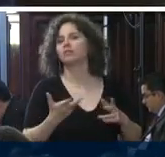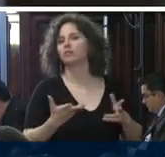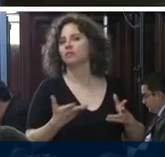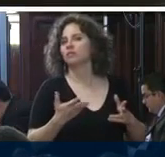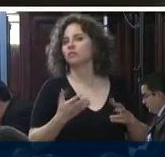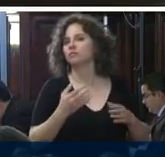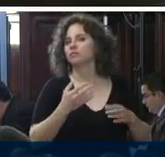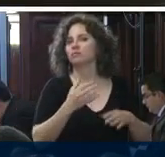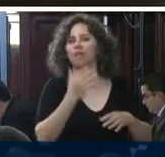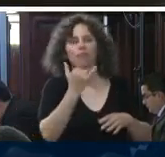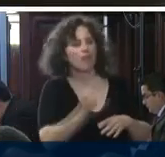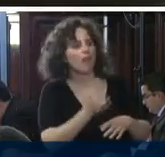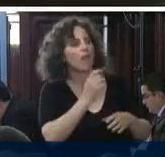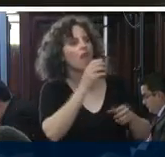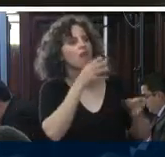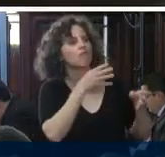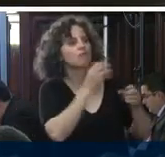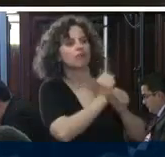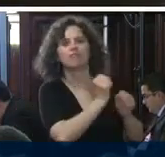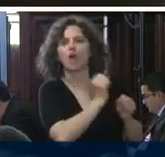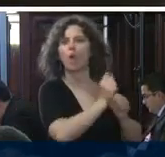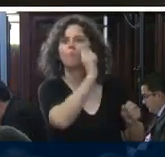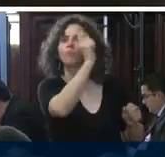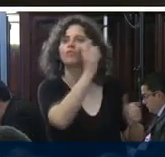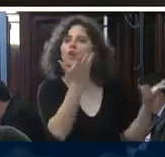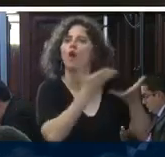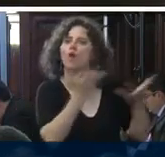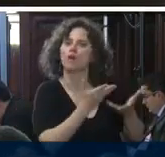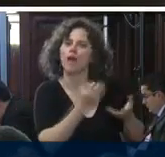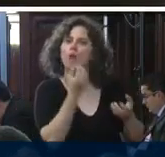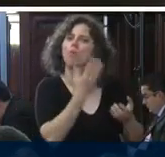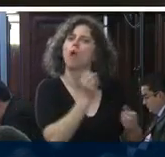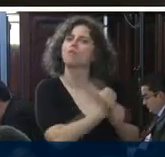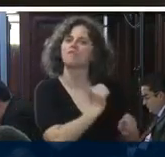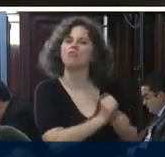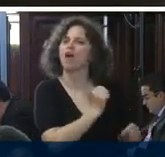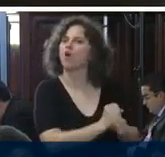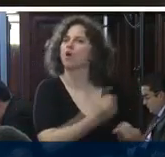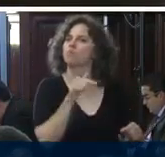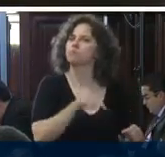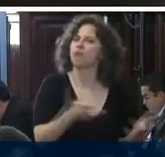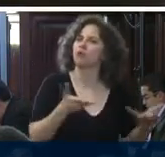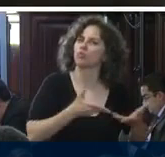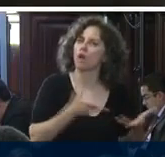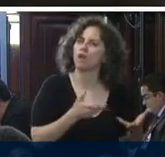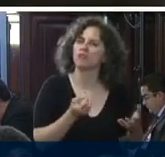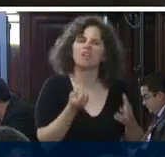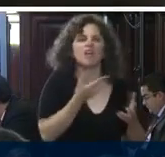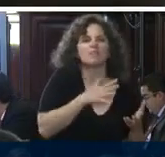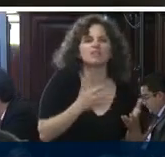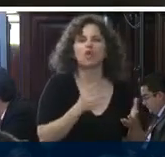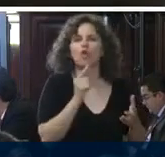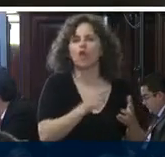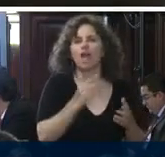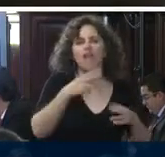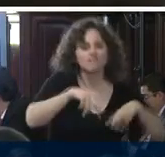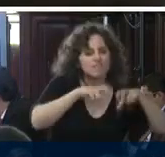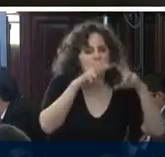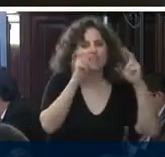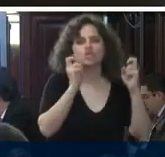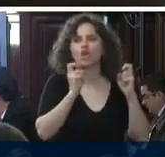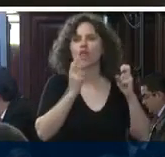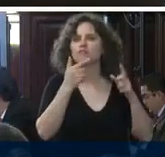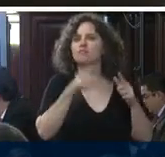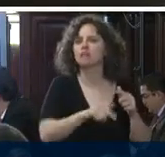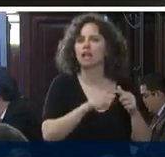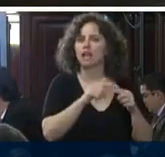cumple una función pública hoy en día? ¿Cuál función? ¿Y qué ha pasado con las investigaciones de